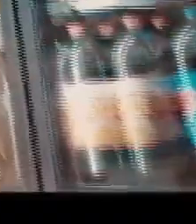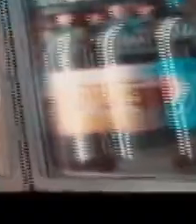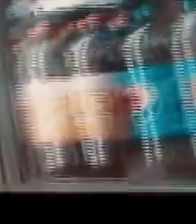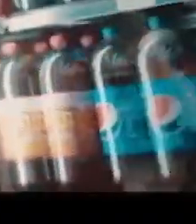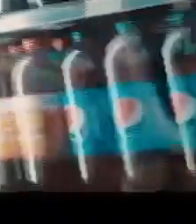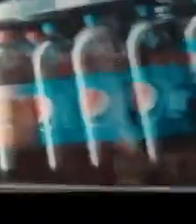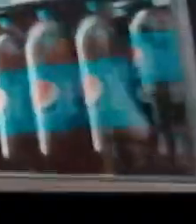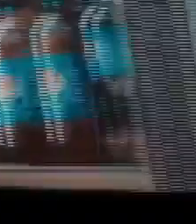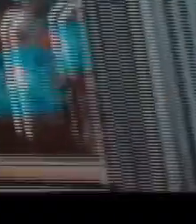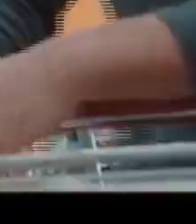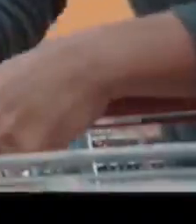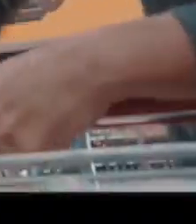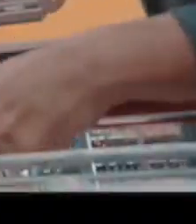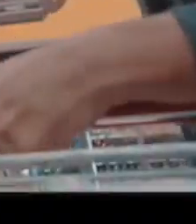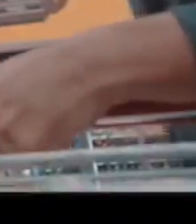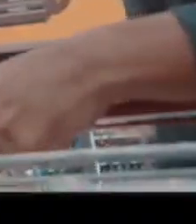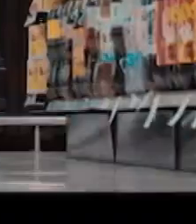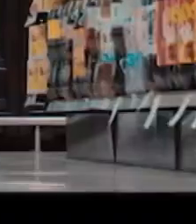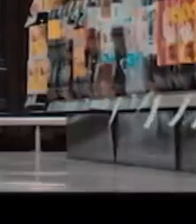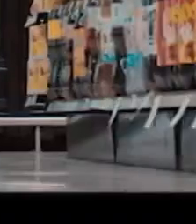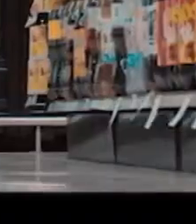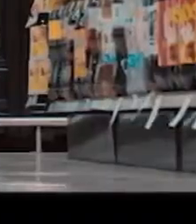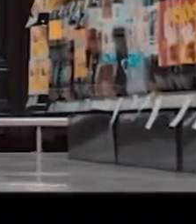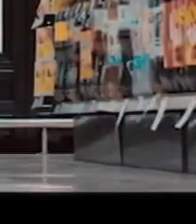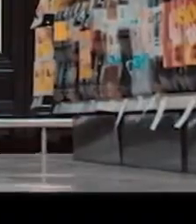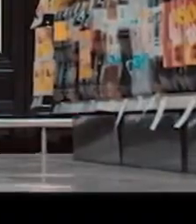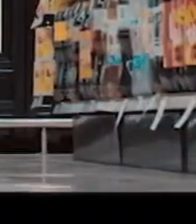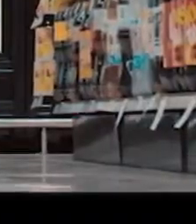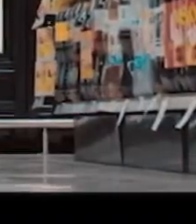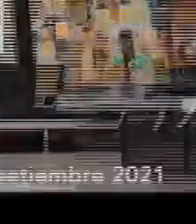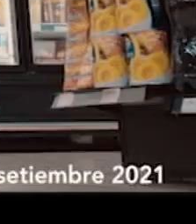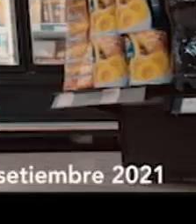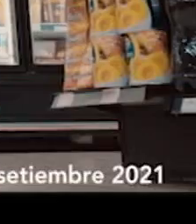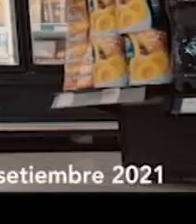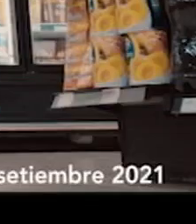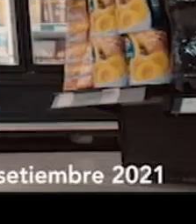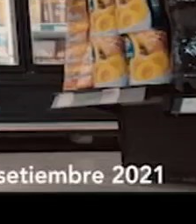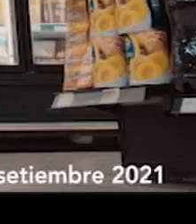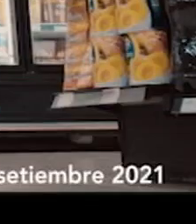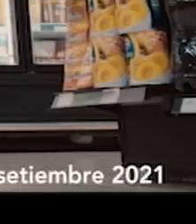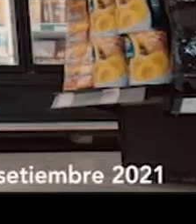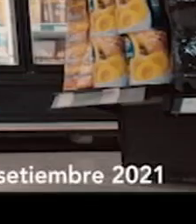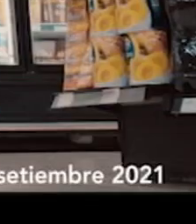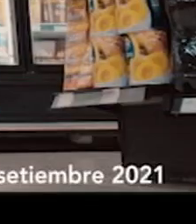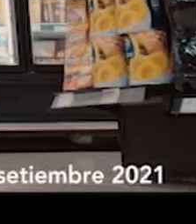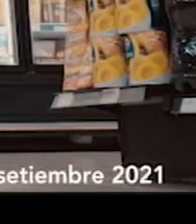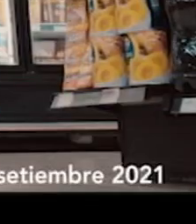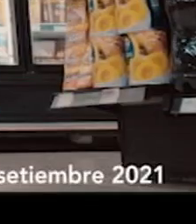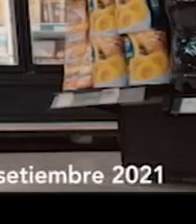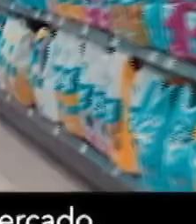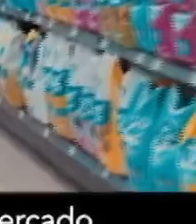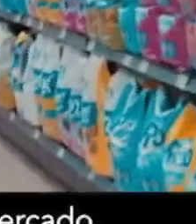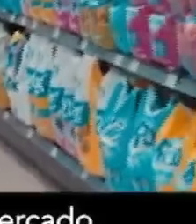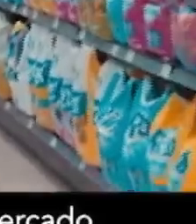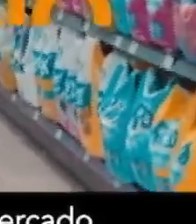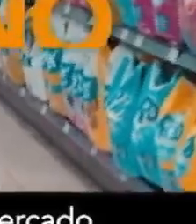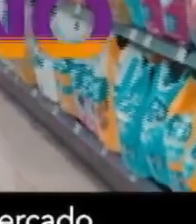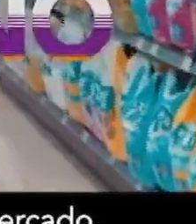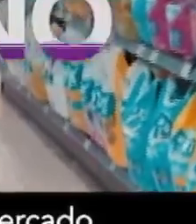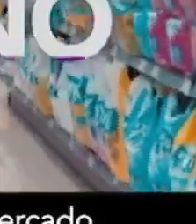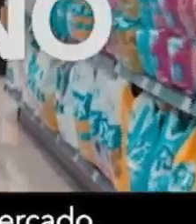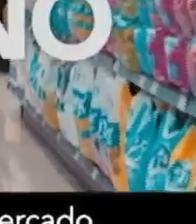Popular. Pague usted también con sus tarjetas y podría ser uno de los 10 ganadores de 300 mil colones por mes durante lo